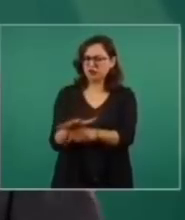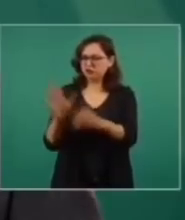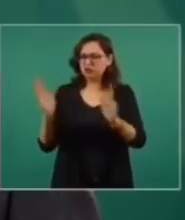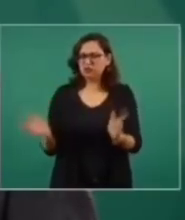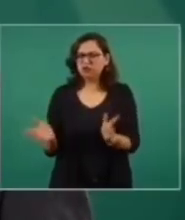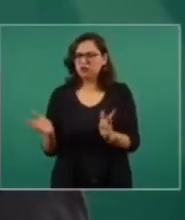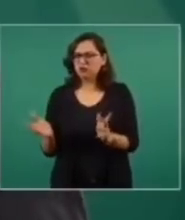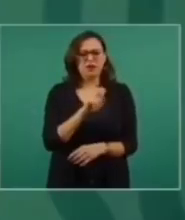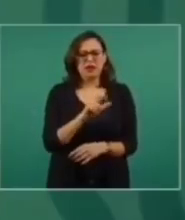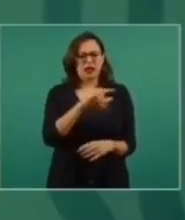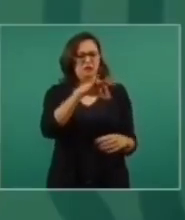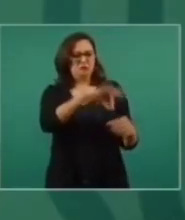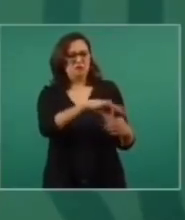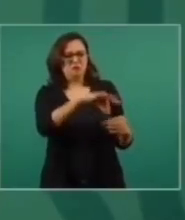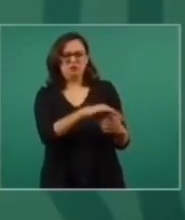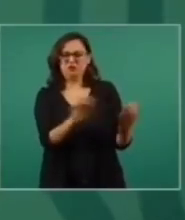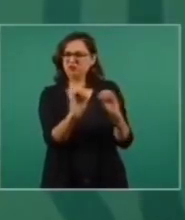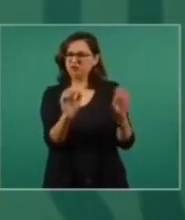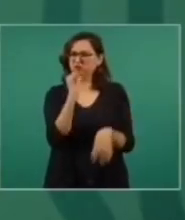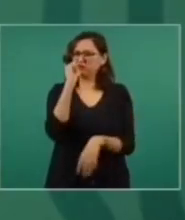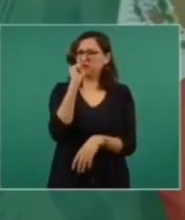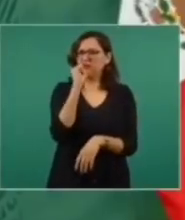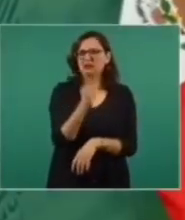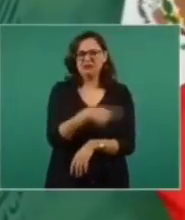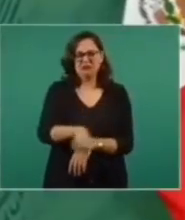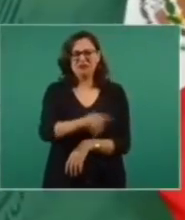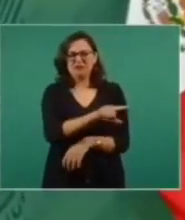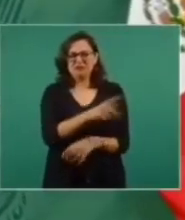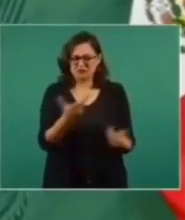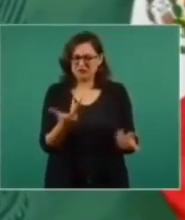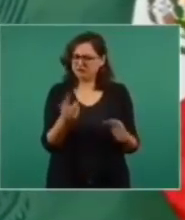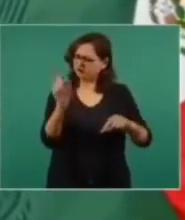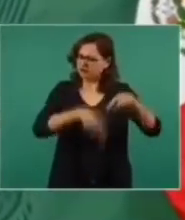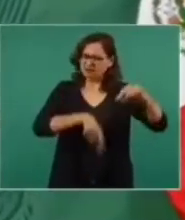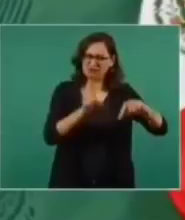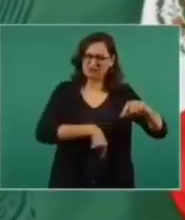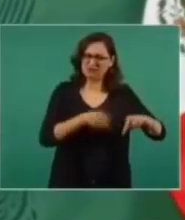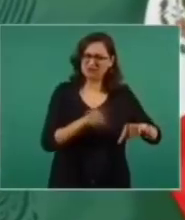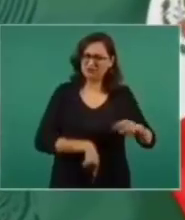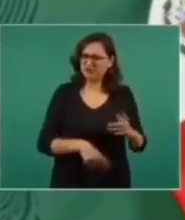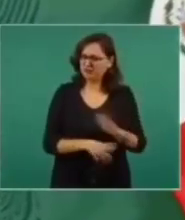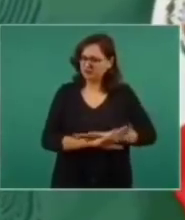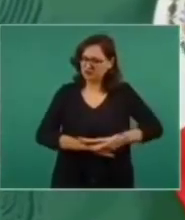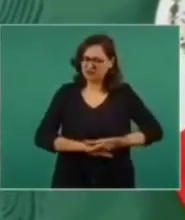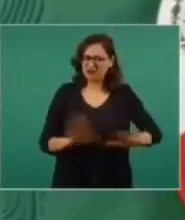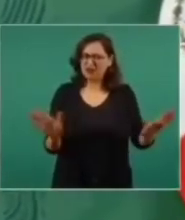¿Por qué no se quitan los 200 plurinominales?